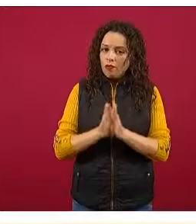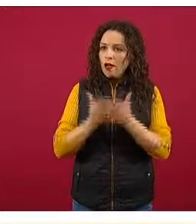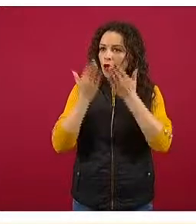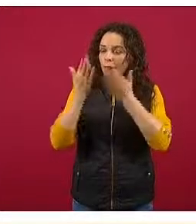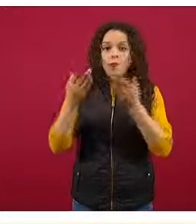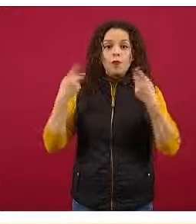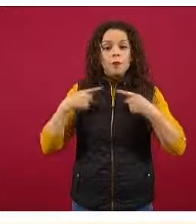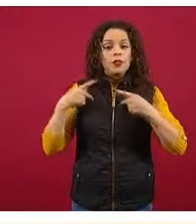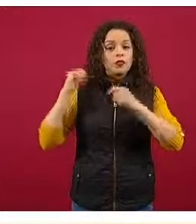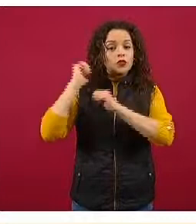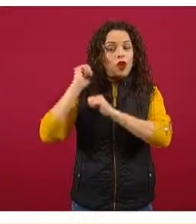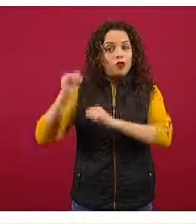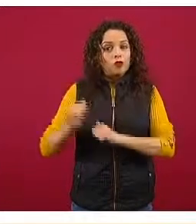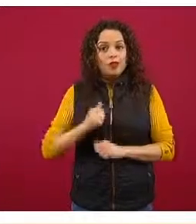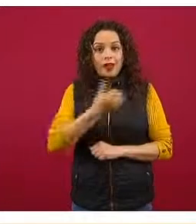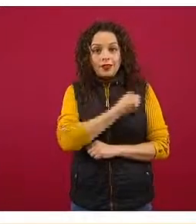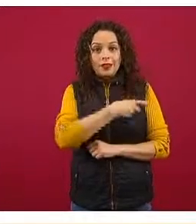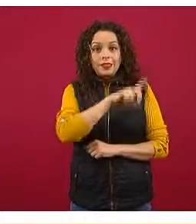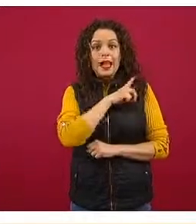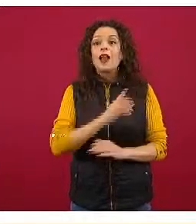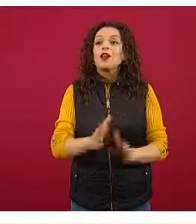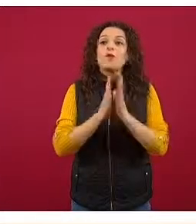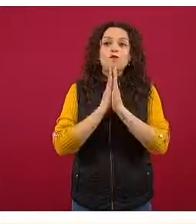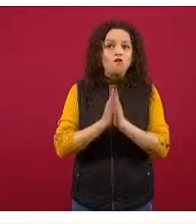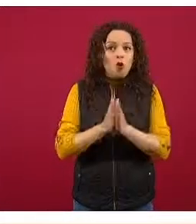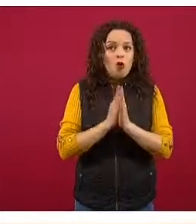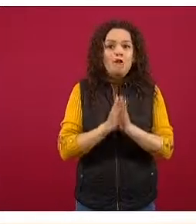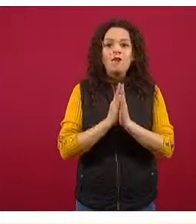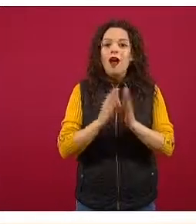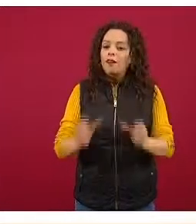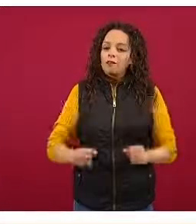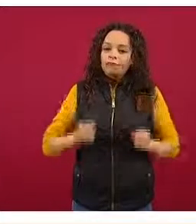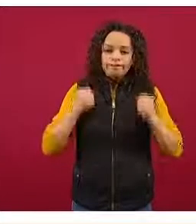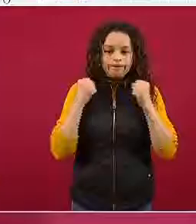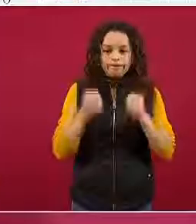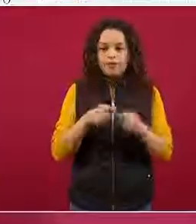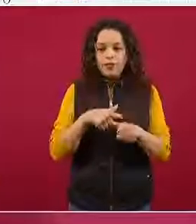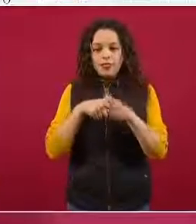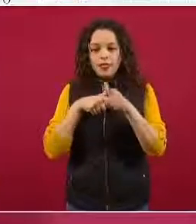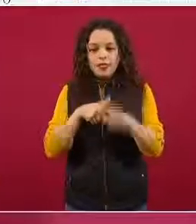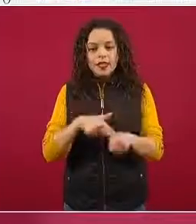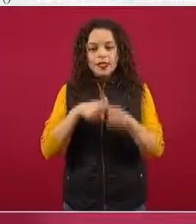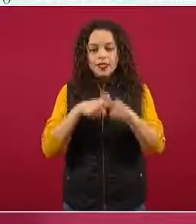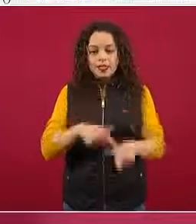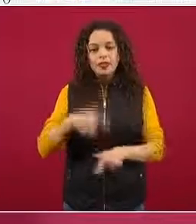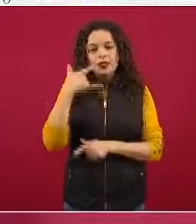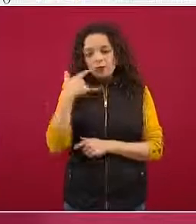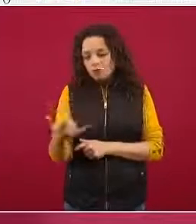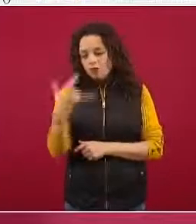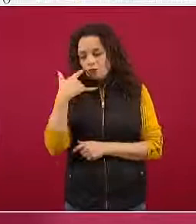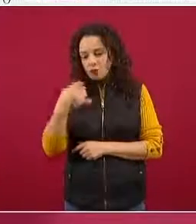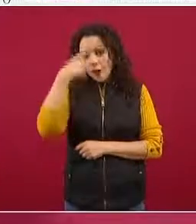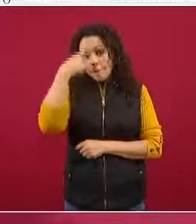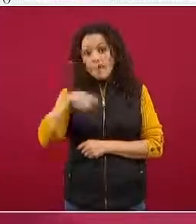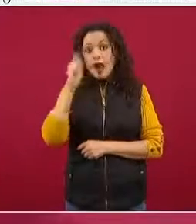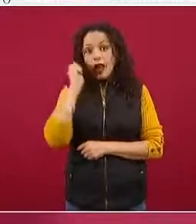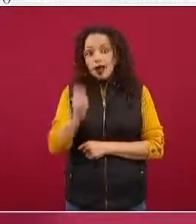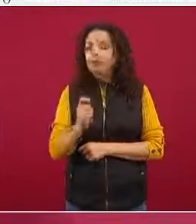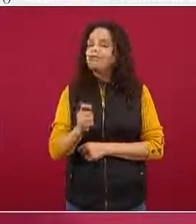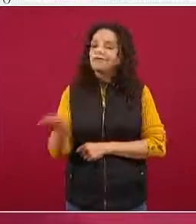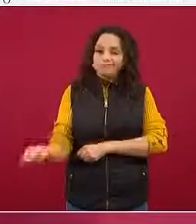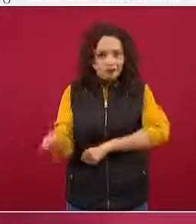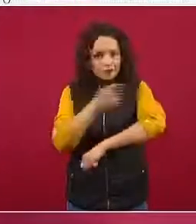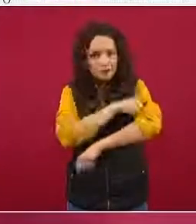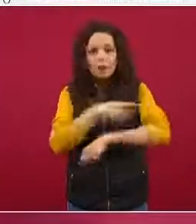a continuar el esfuerzo, a reforzarlo, a incrementar el esfuerzo para vacunar a todas las personas que así lo requieran, e